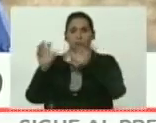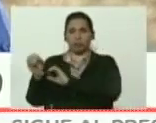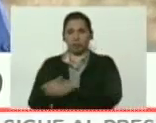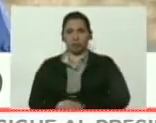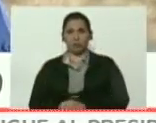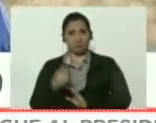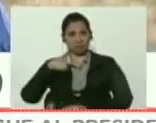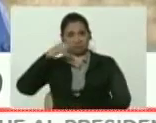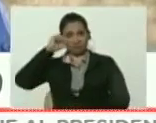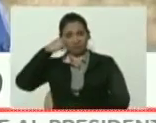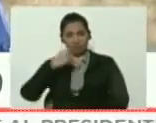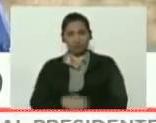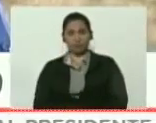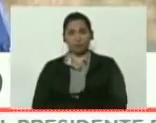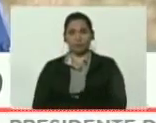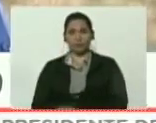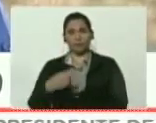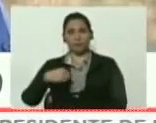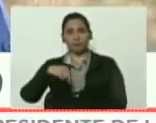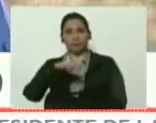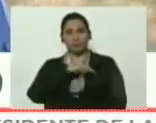recuerdo. Nuestro